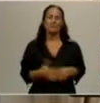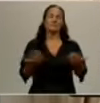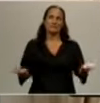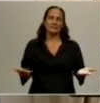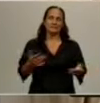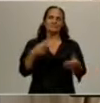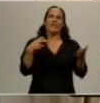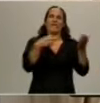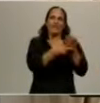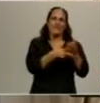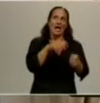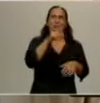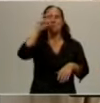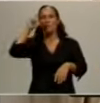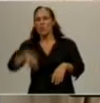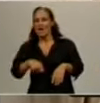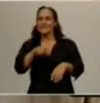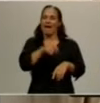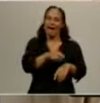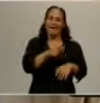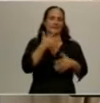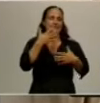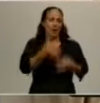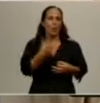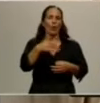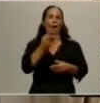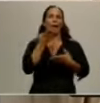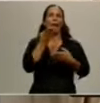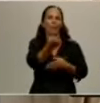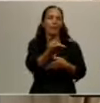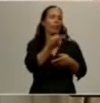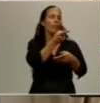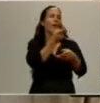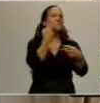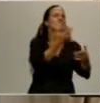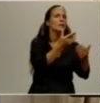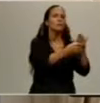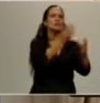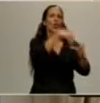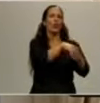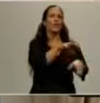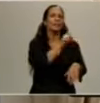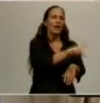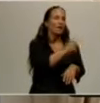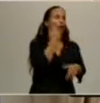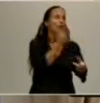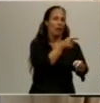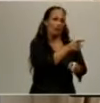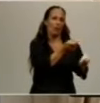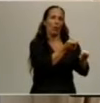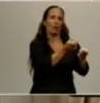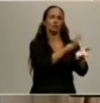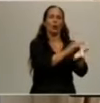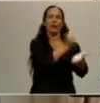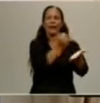la fiscal o la jueza de la causa requerirán información al Ministerio del Interior, que es el que maneja todo el